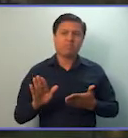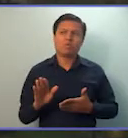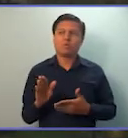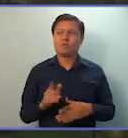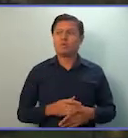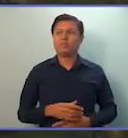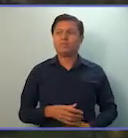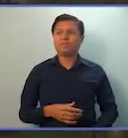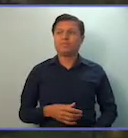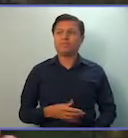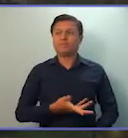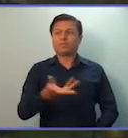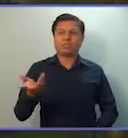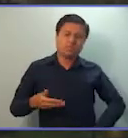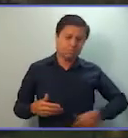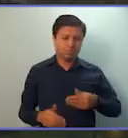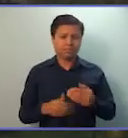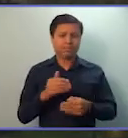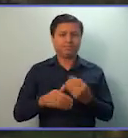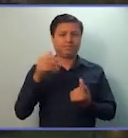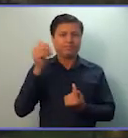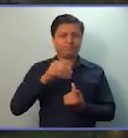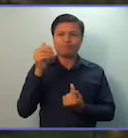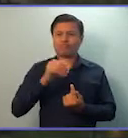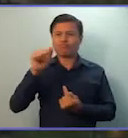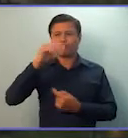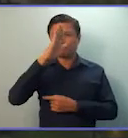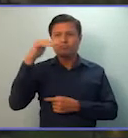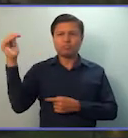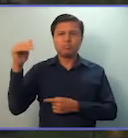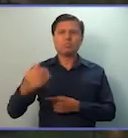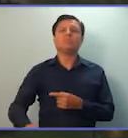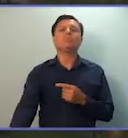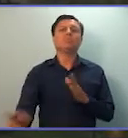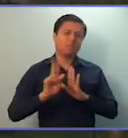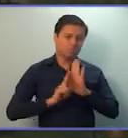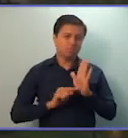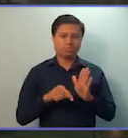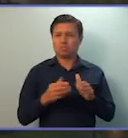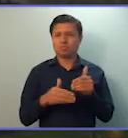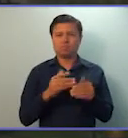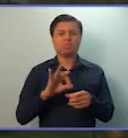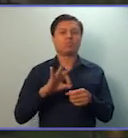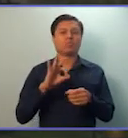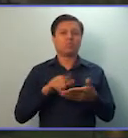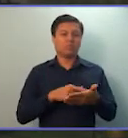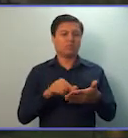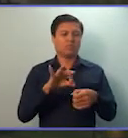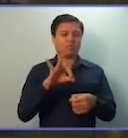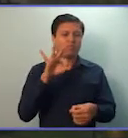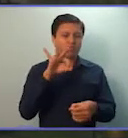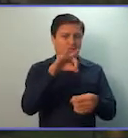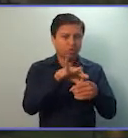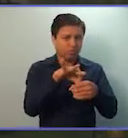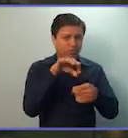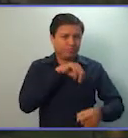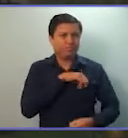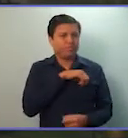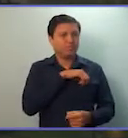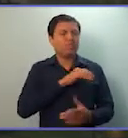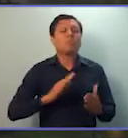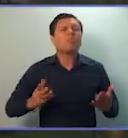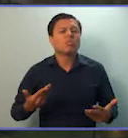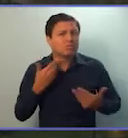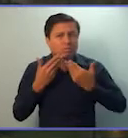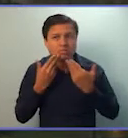todos los principios internacionales que rigen este tipo de procesos electorales entonces por